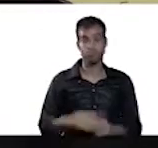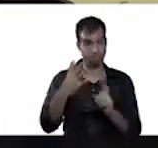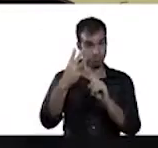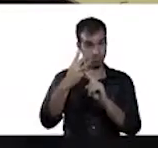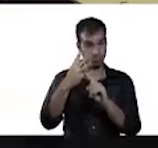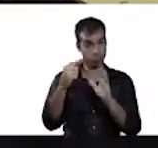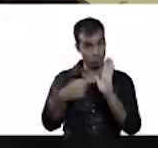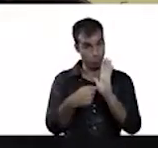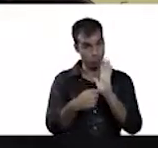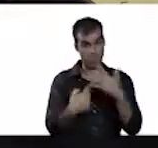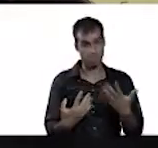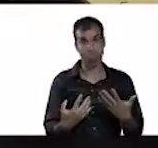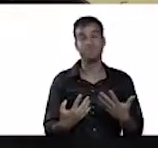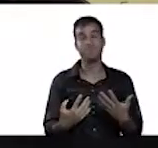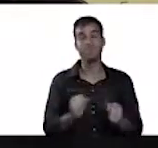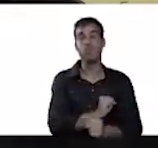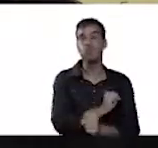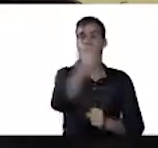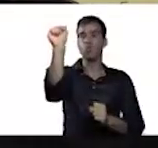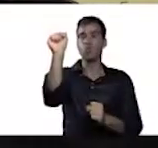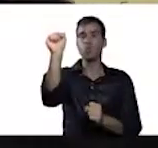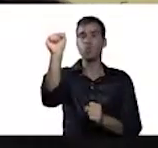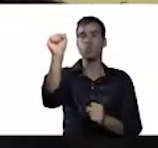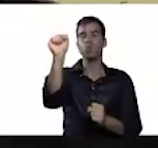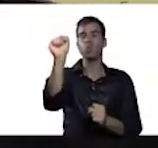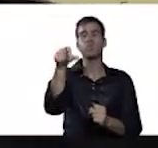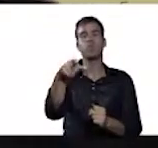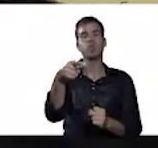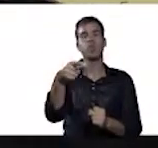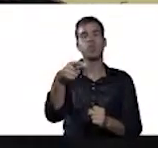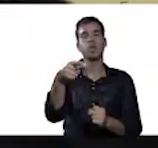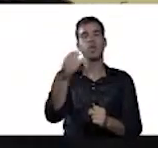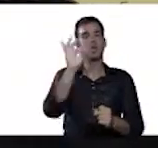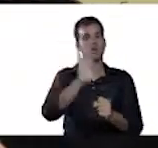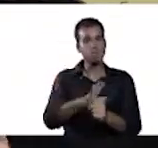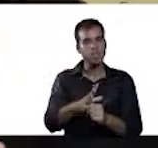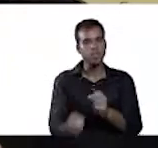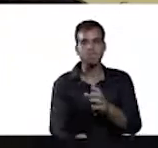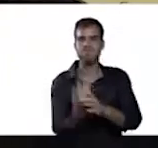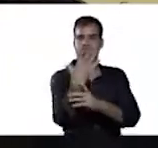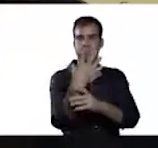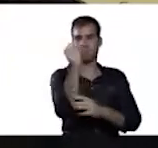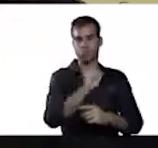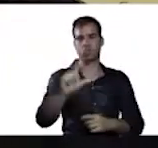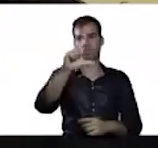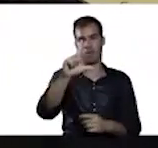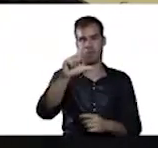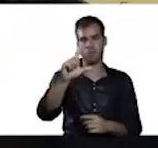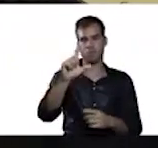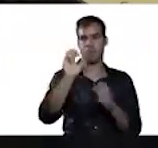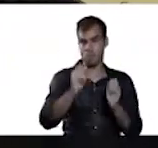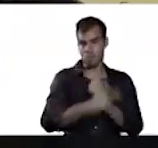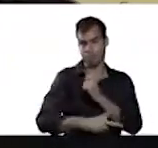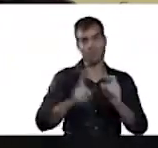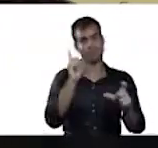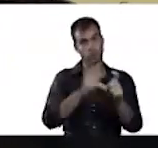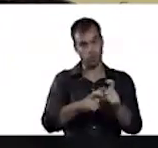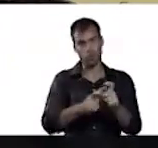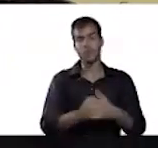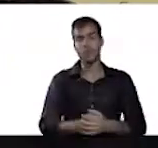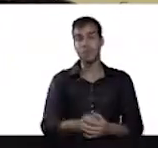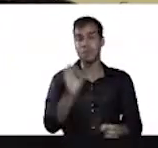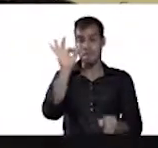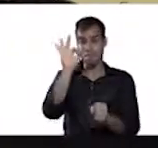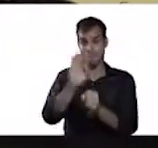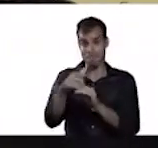Otro aspecto a trabajar serían los logros y contradicciones en la construcción del socialismo en la URSS